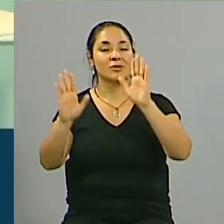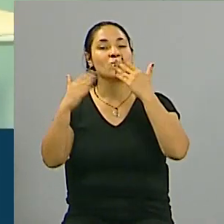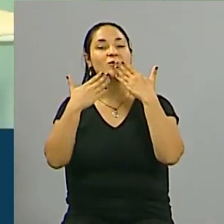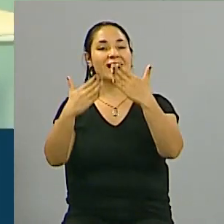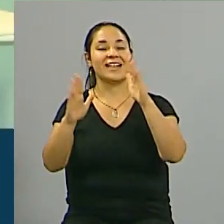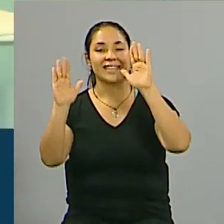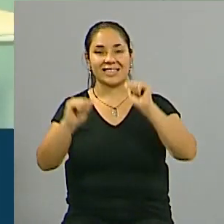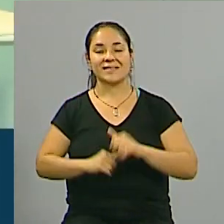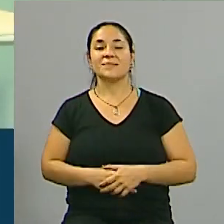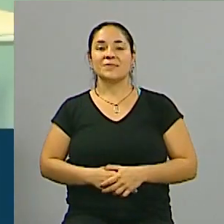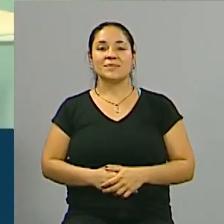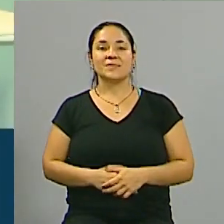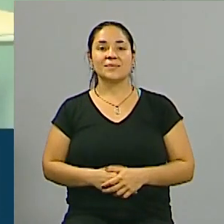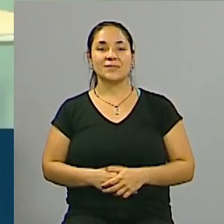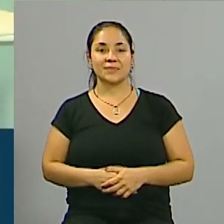Muchísimas gracias.